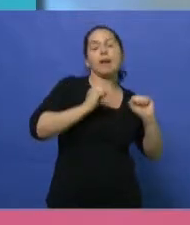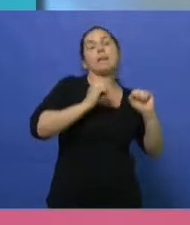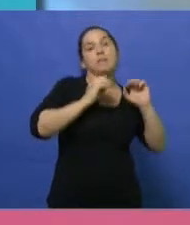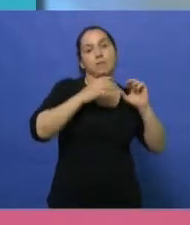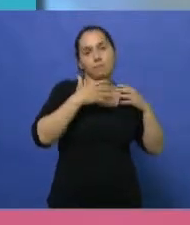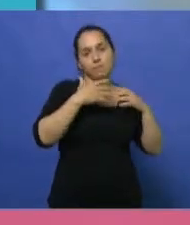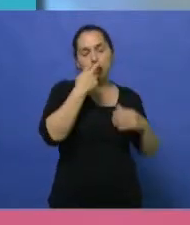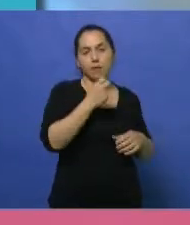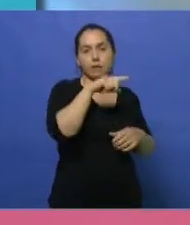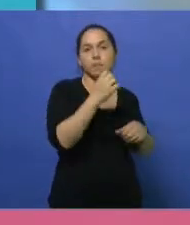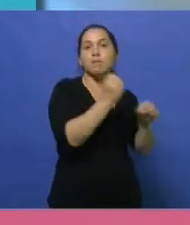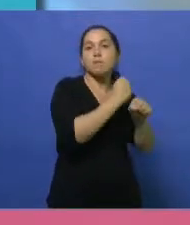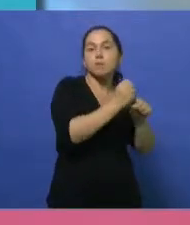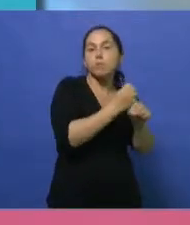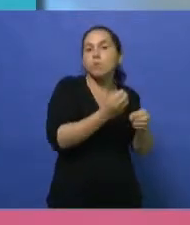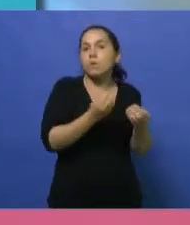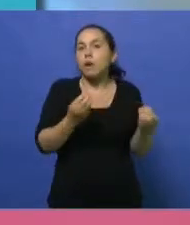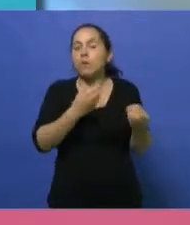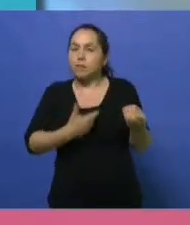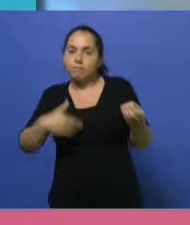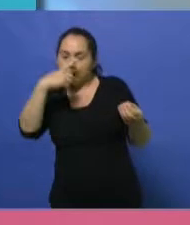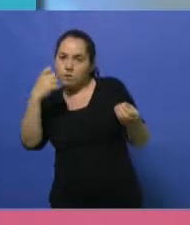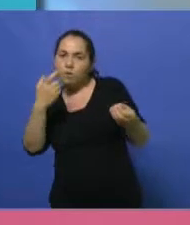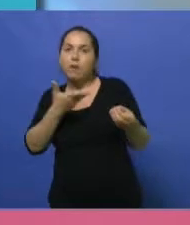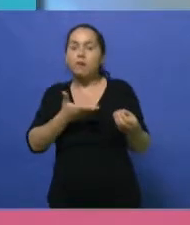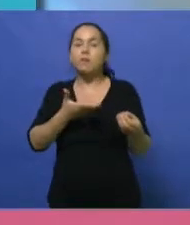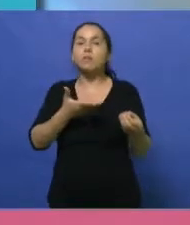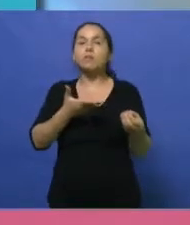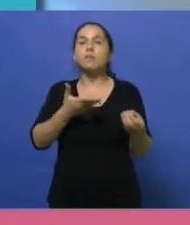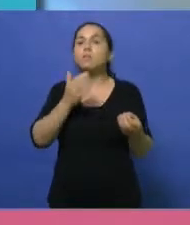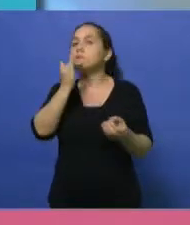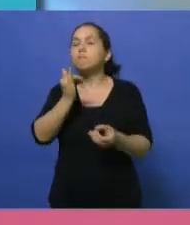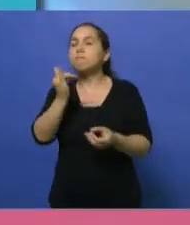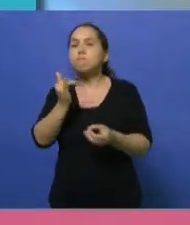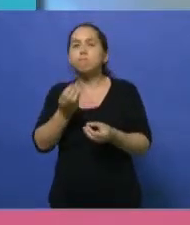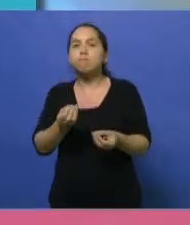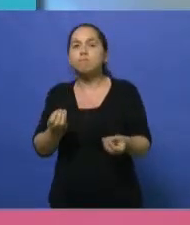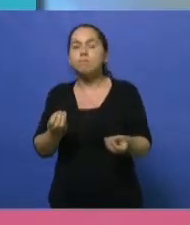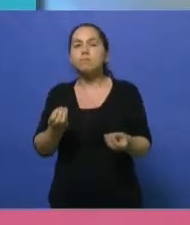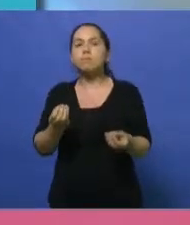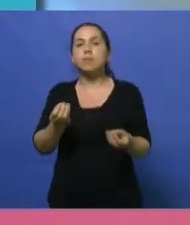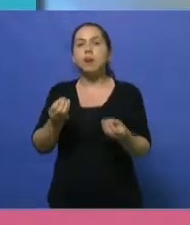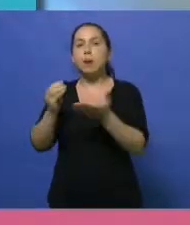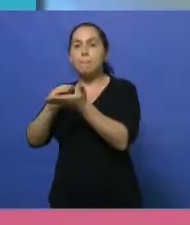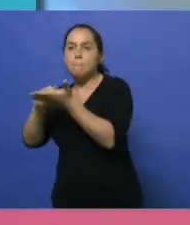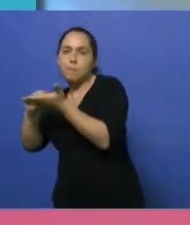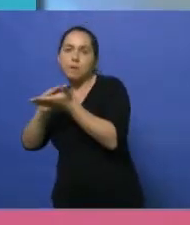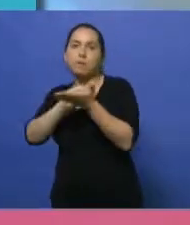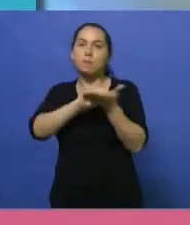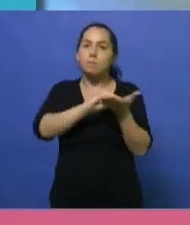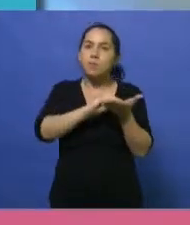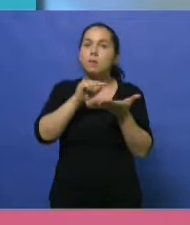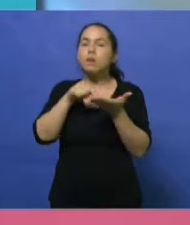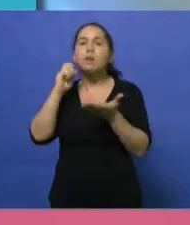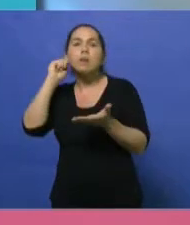nacional, autoriza y te explica, aduce que se debe a que las empresas que nos brindan el